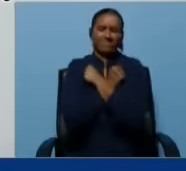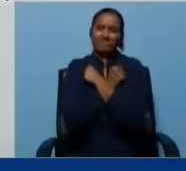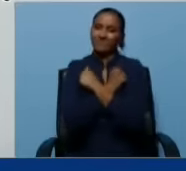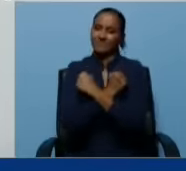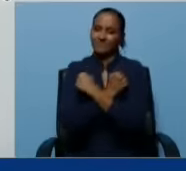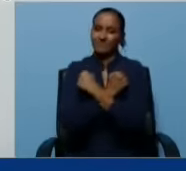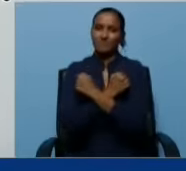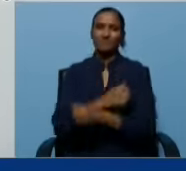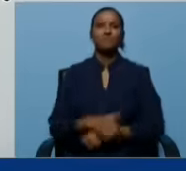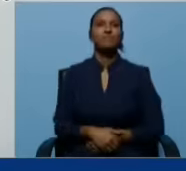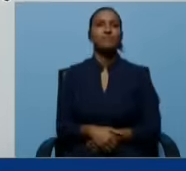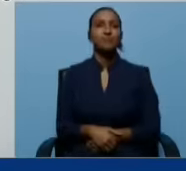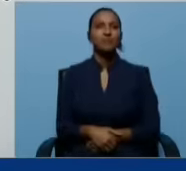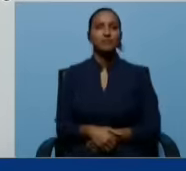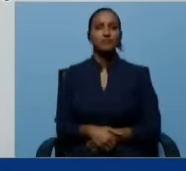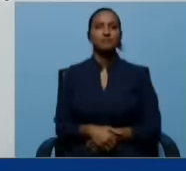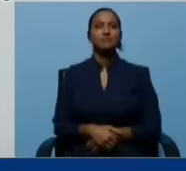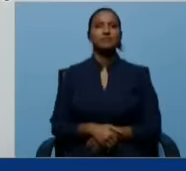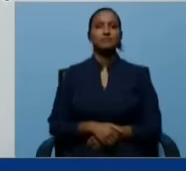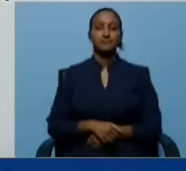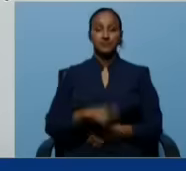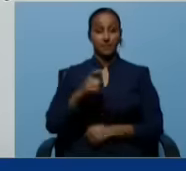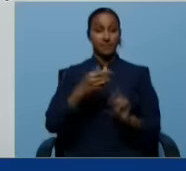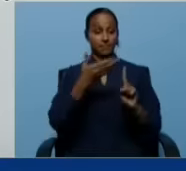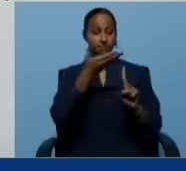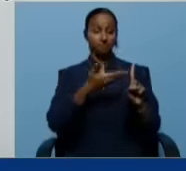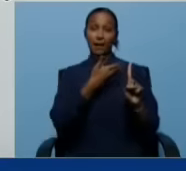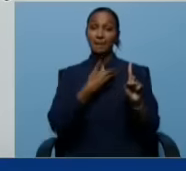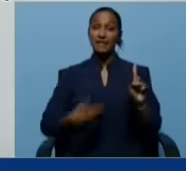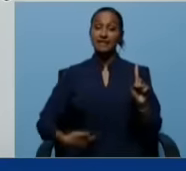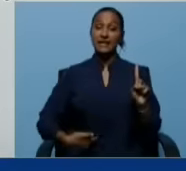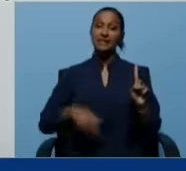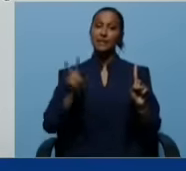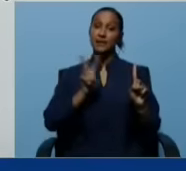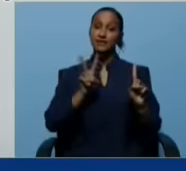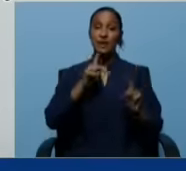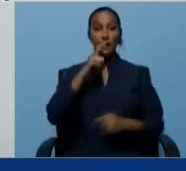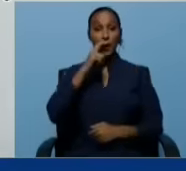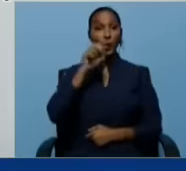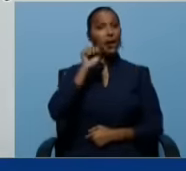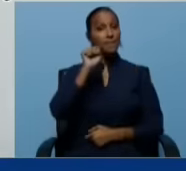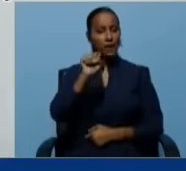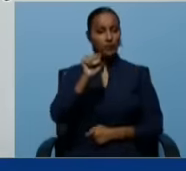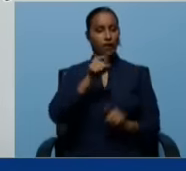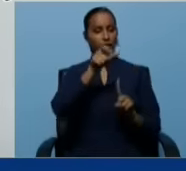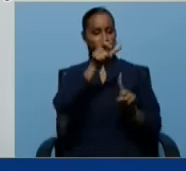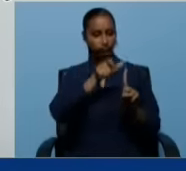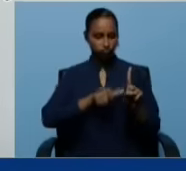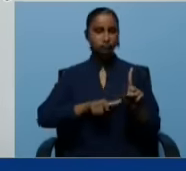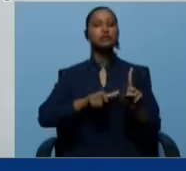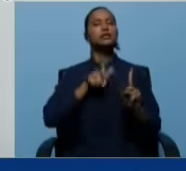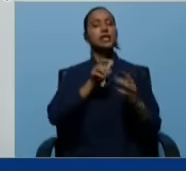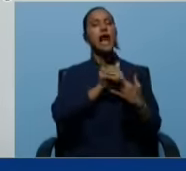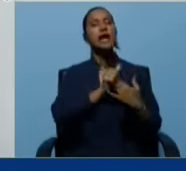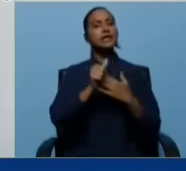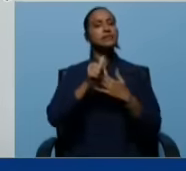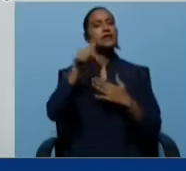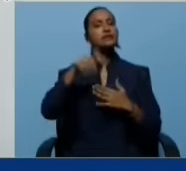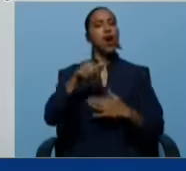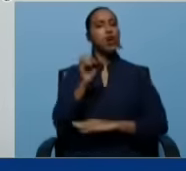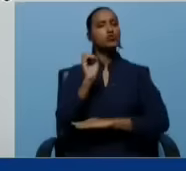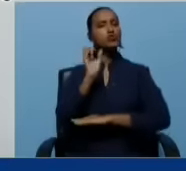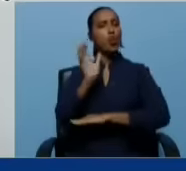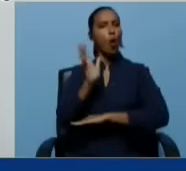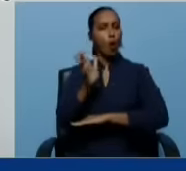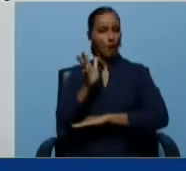querido compañero y hermano, presidente de Venezuela, Nicolás Maduro Moros, anfitrión hoy de esta cumbre, jefe de